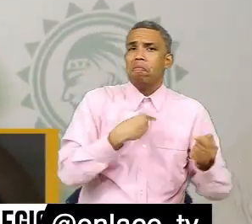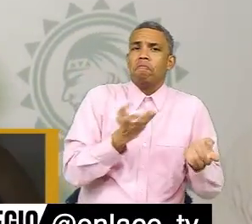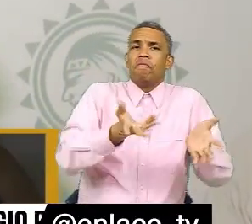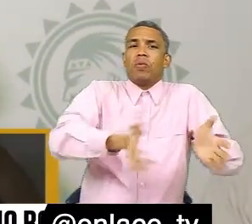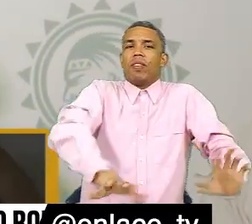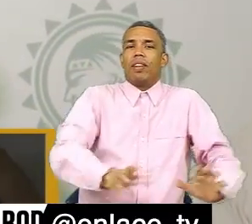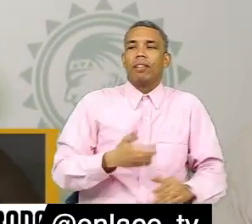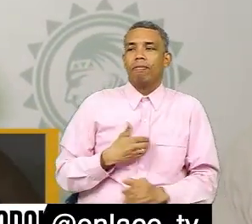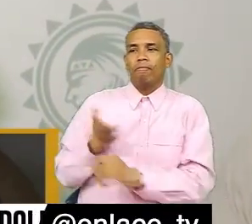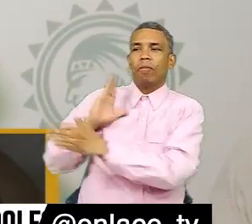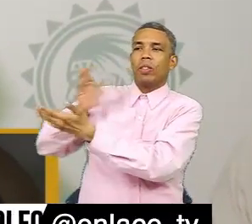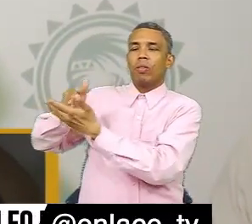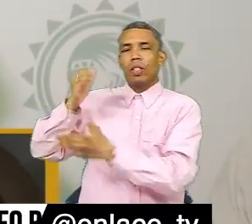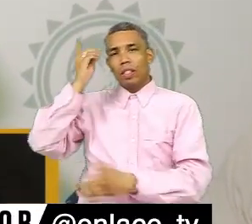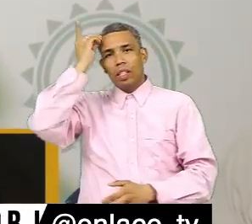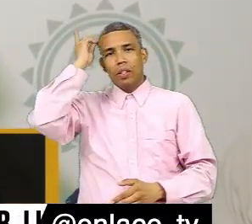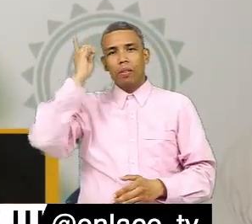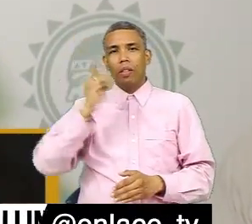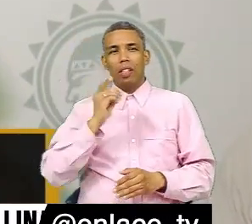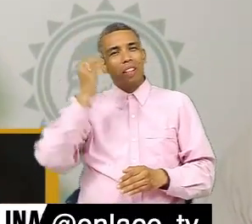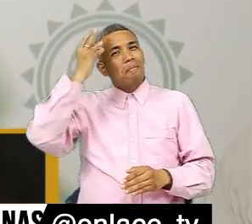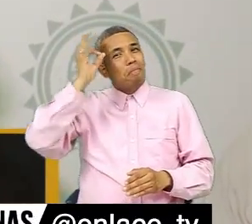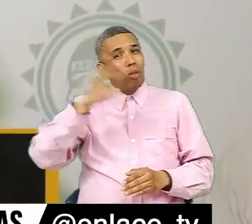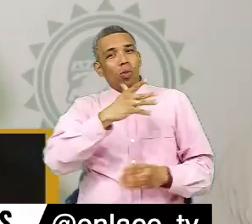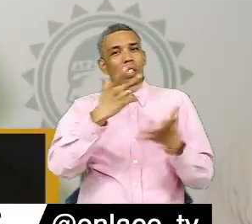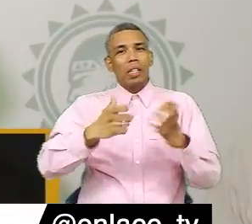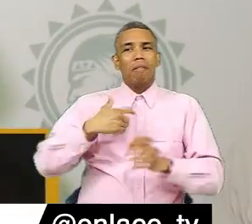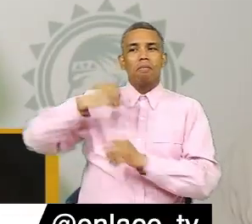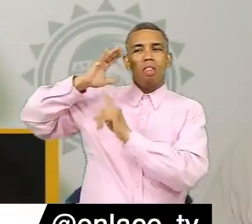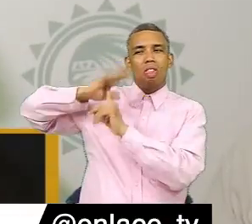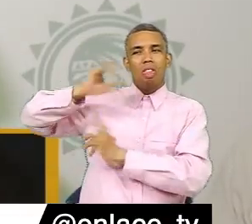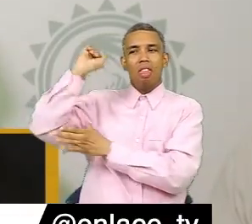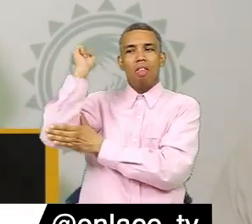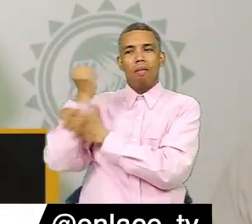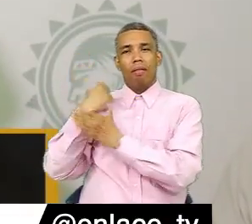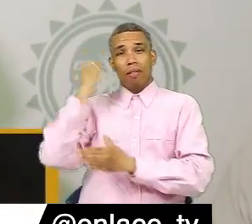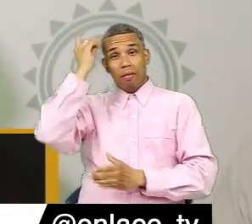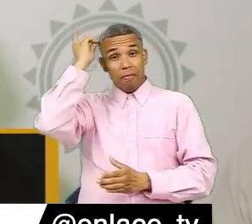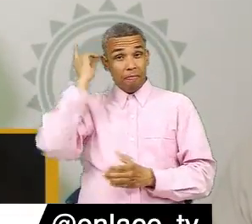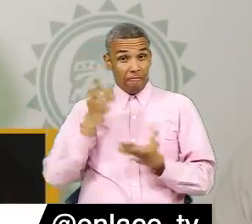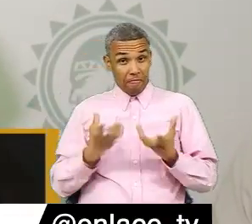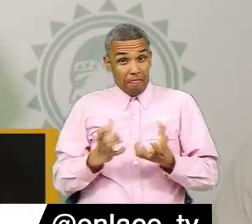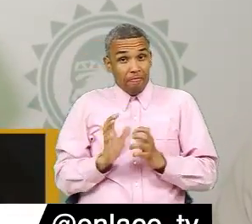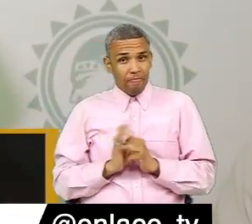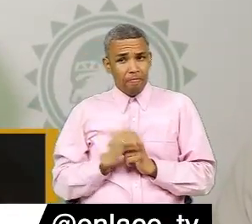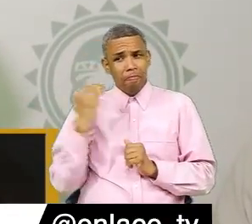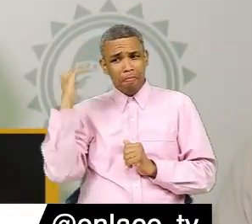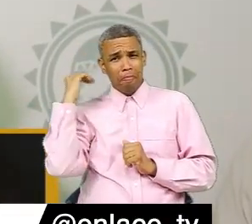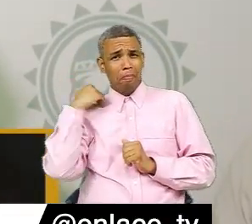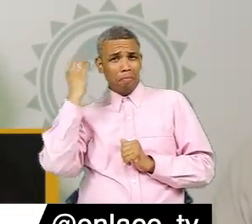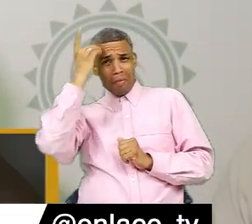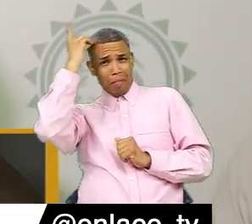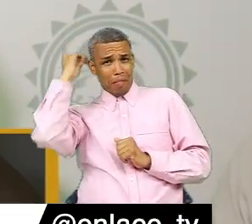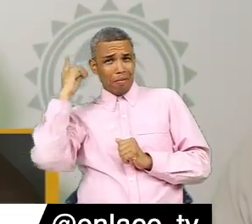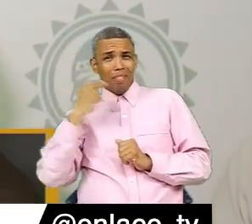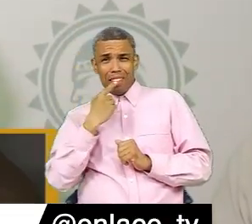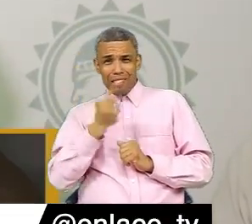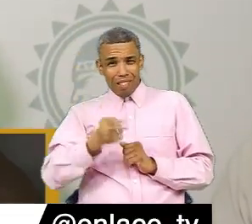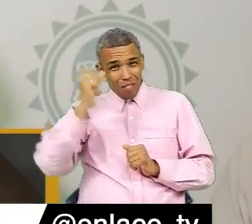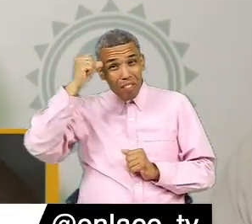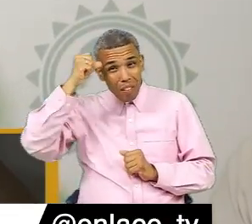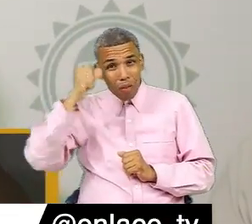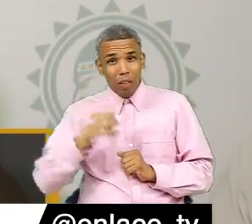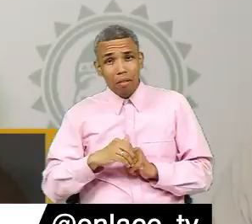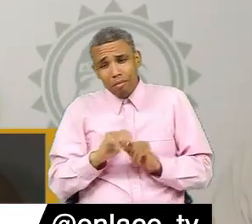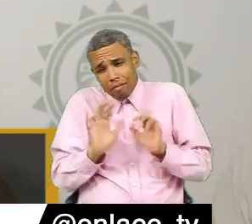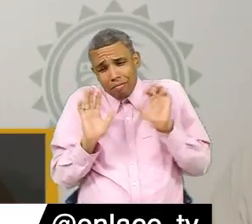son los movimientos políticos normales del Consejo Municipal. Precisamente, pues, esta es una corporación